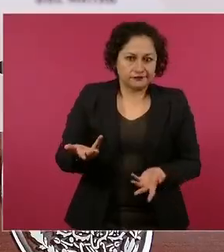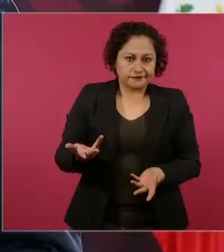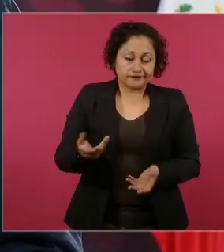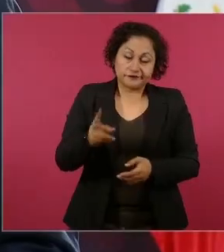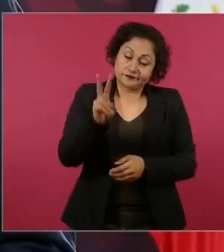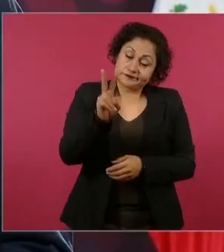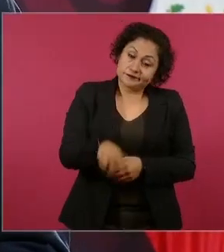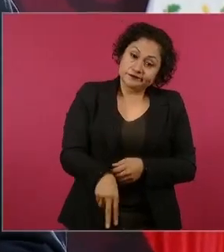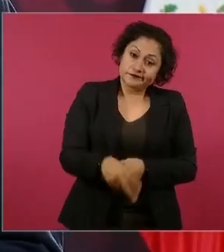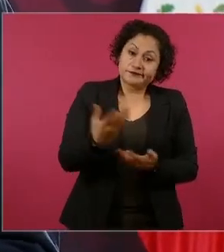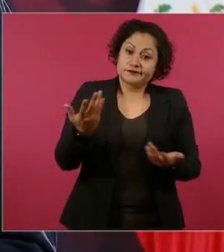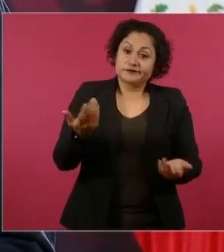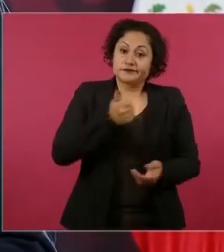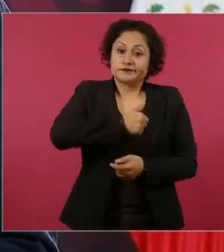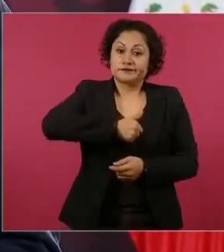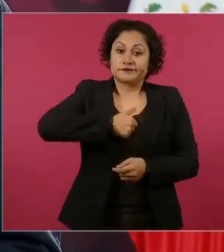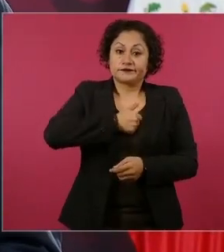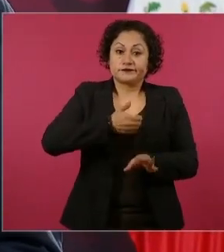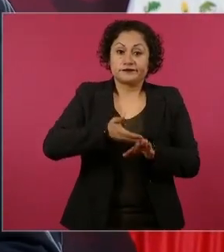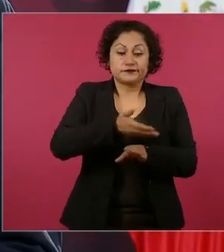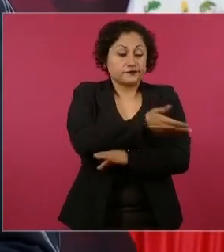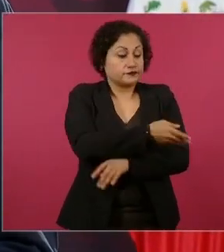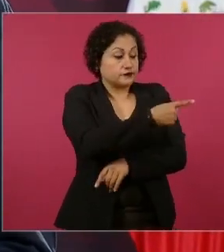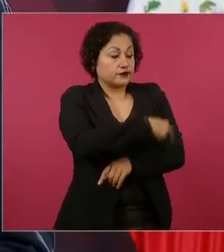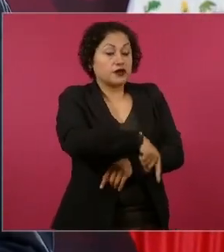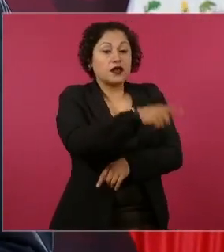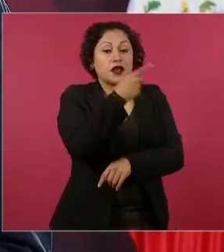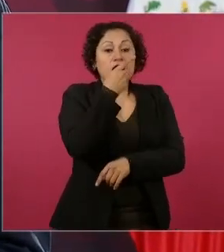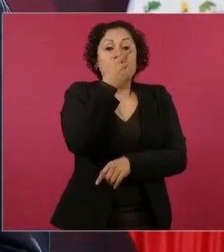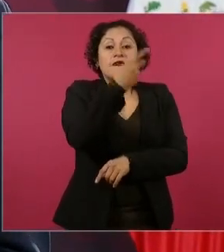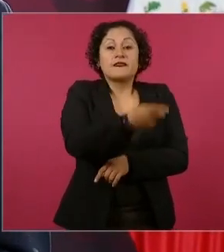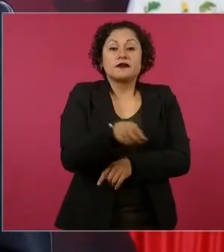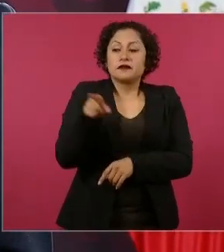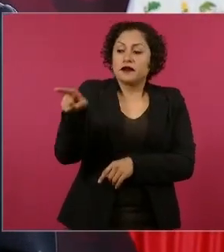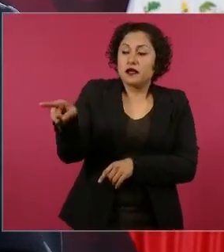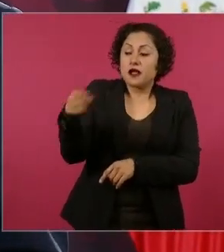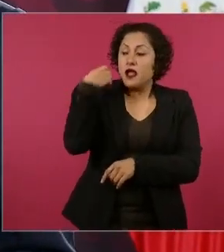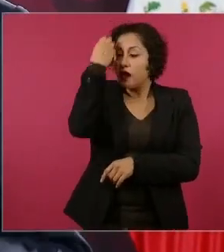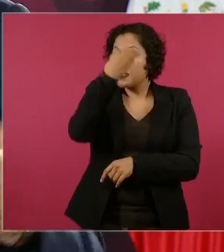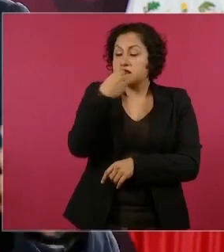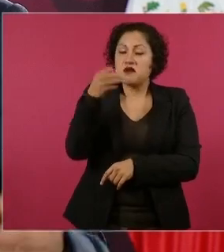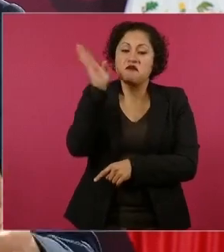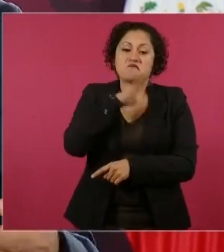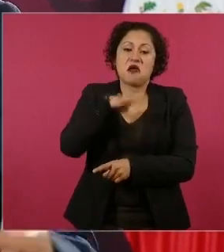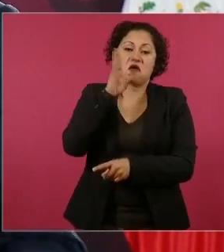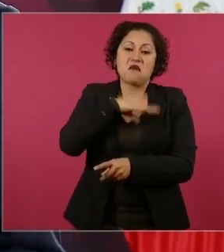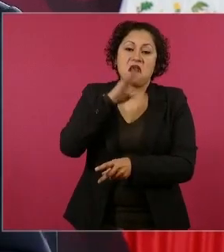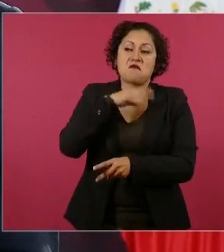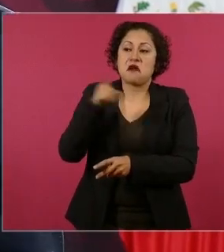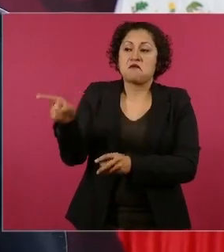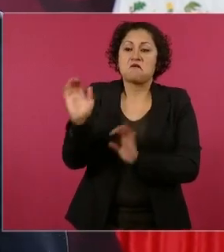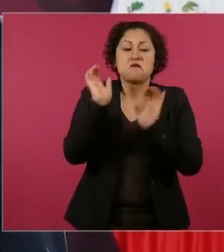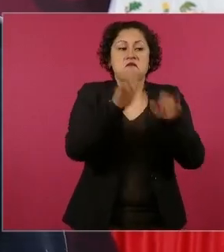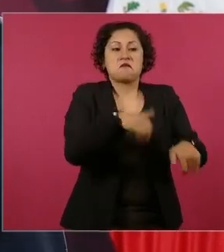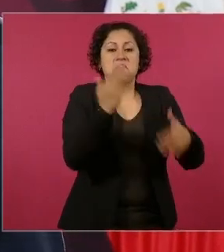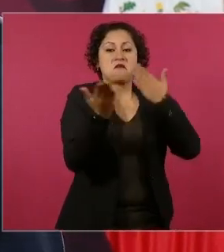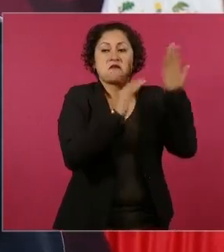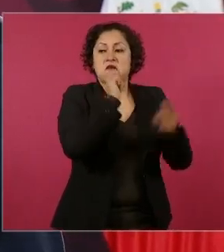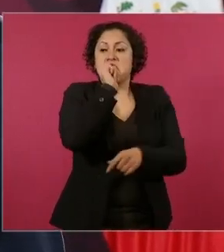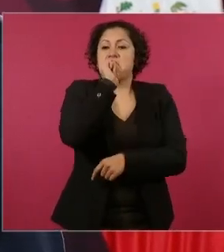la mentira de que no pasaban el examen de admisión, cuando lo cierto es que no había presupuesto suficiente